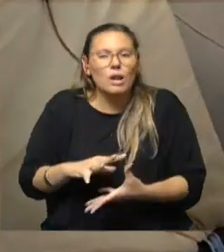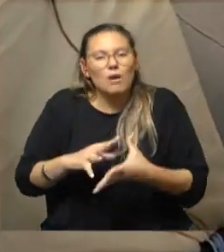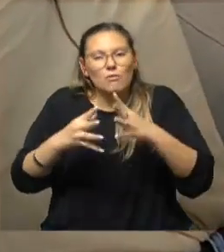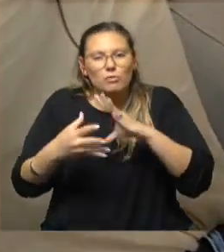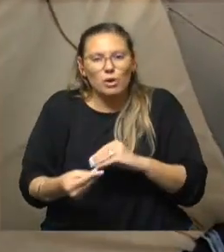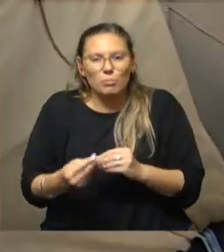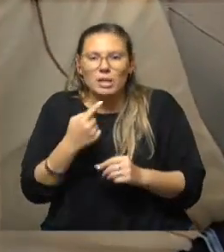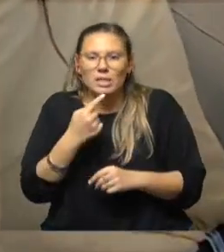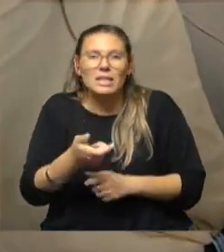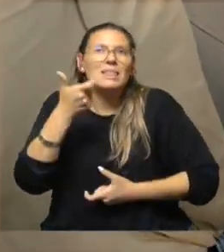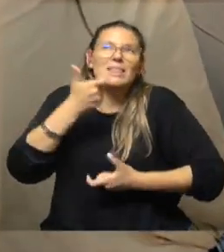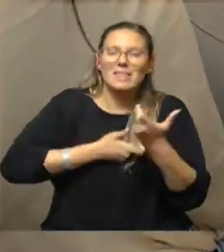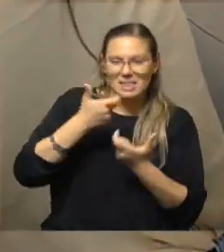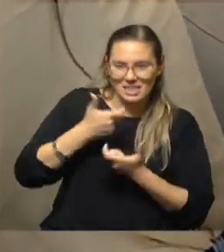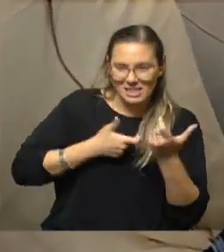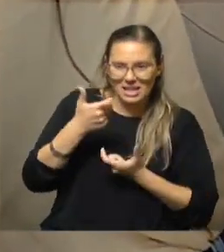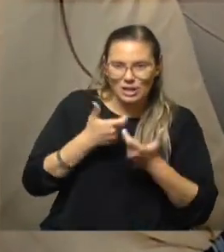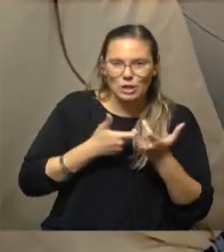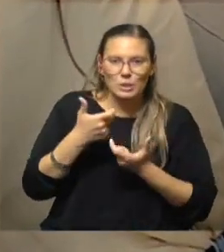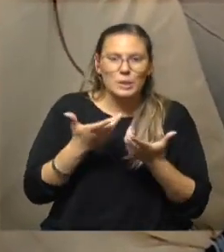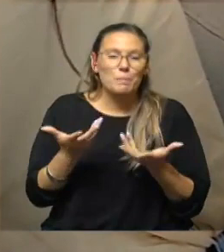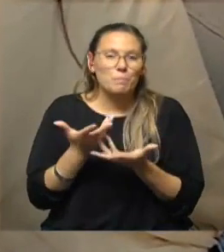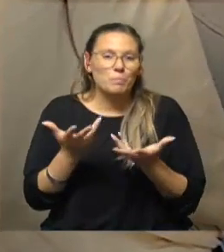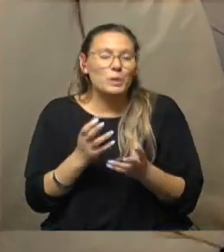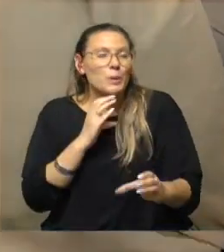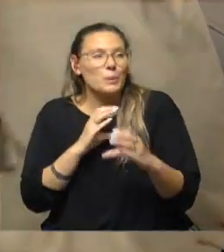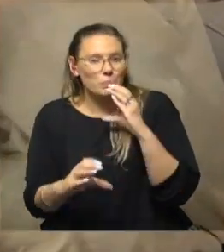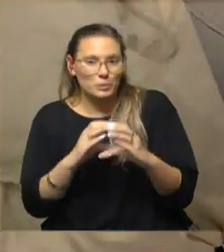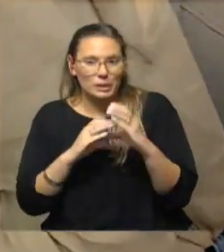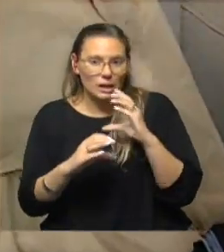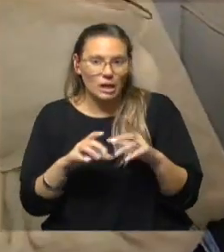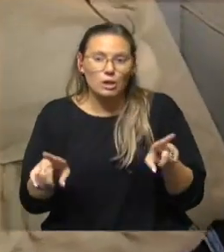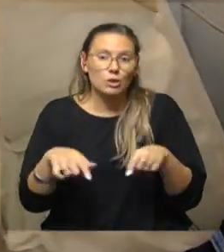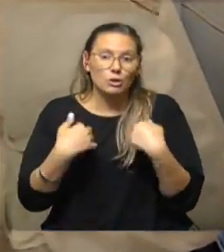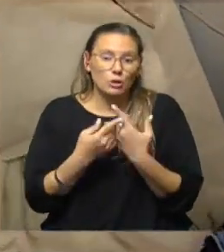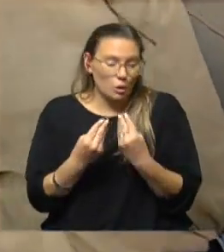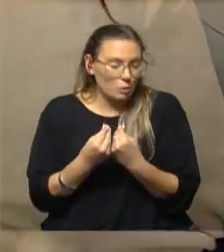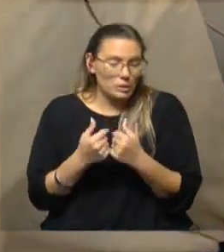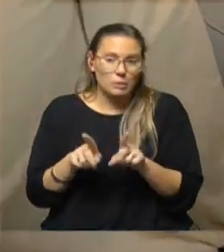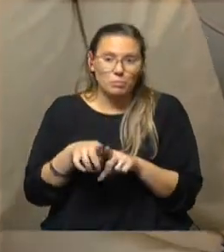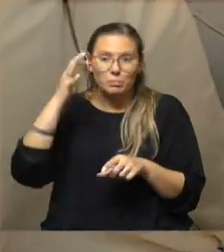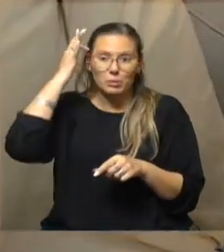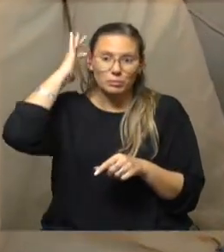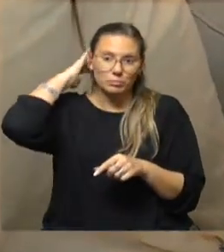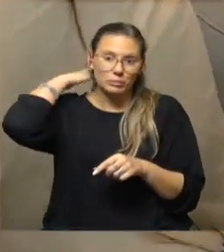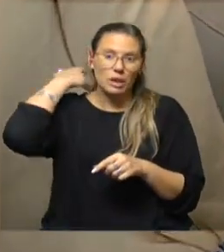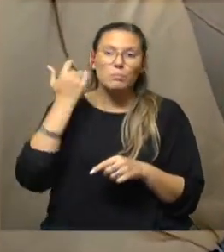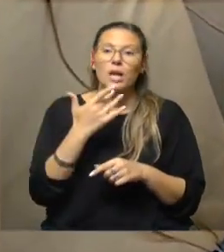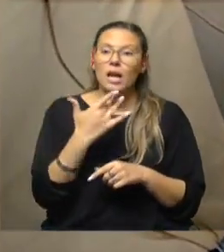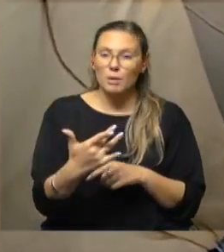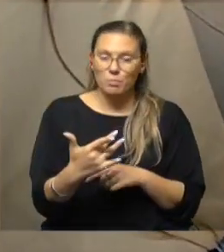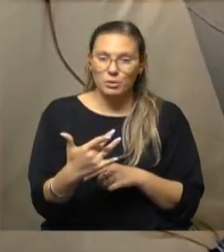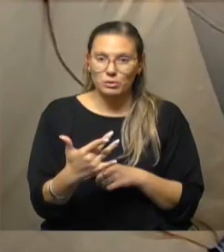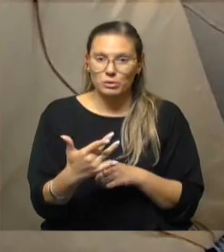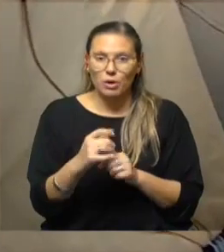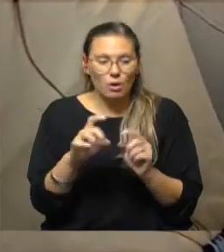de hablar, de reír, de comunicarse. Todos somos ese pedacito, ¿no? Y es muy bello que